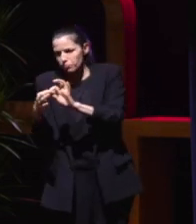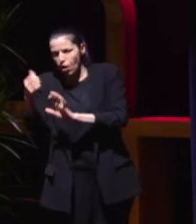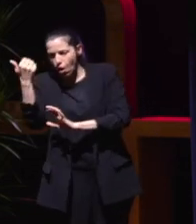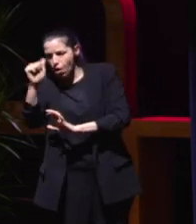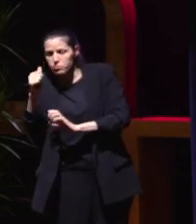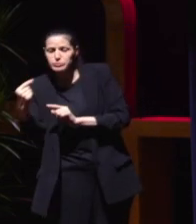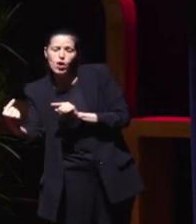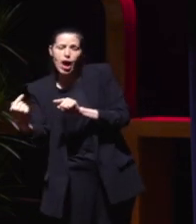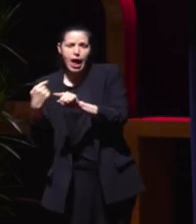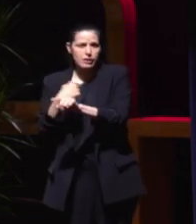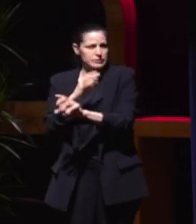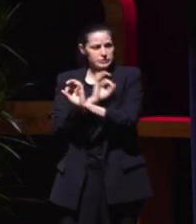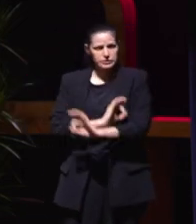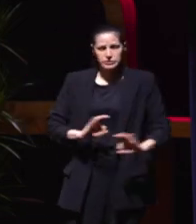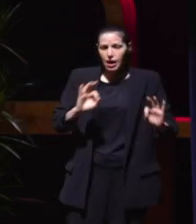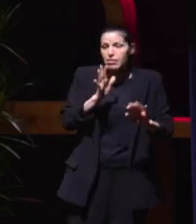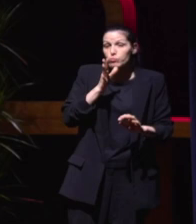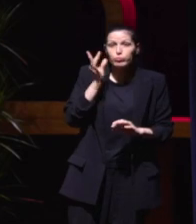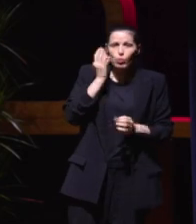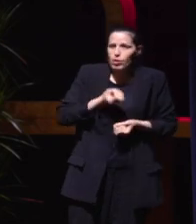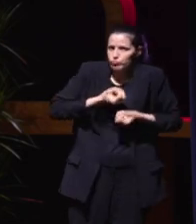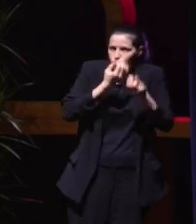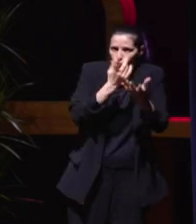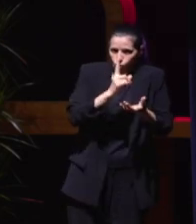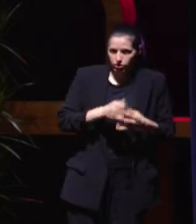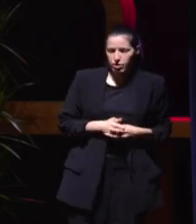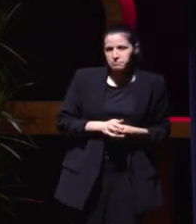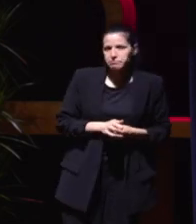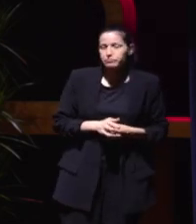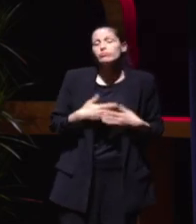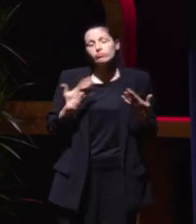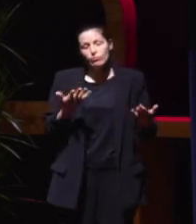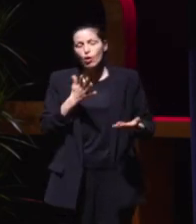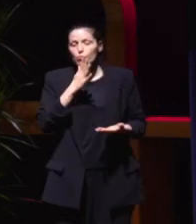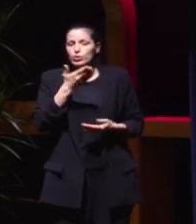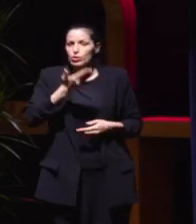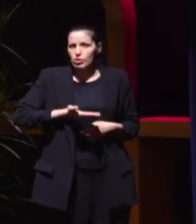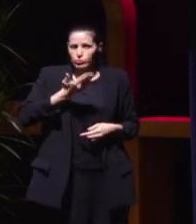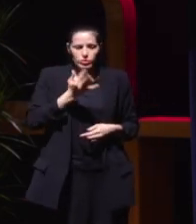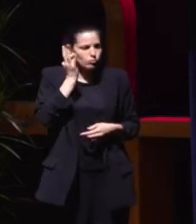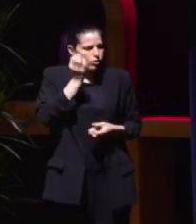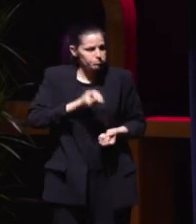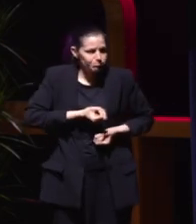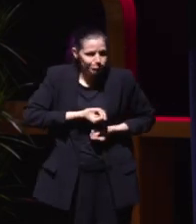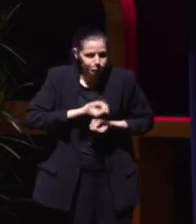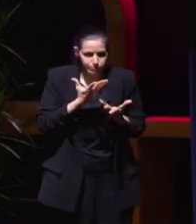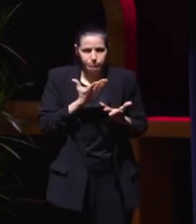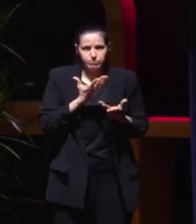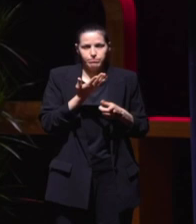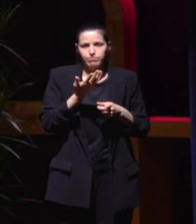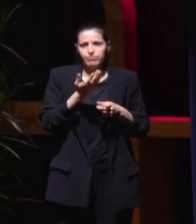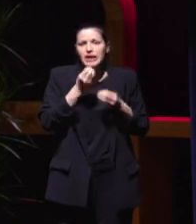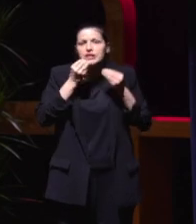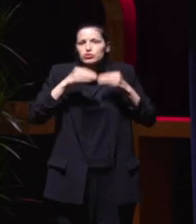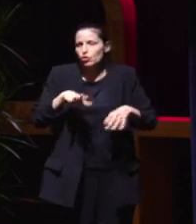lo hemos contado Entonces eso por un lado eso es importantísimo que las mujeres cuenten que y además estamos